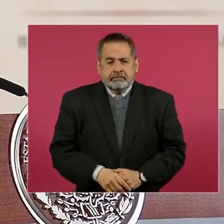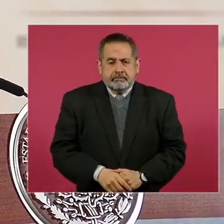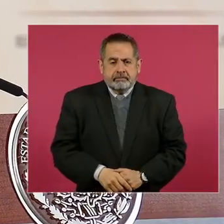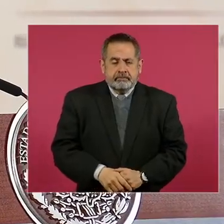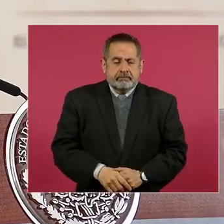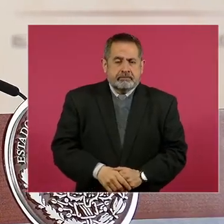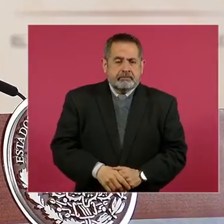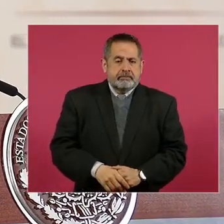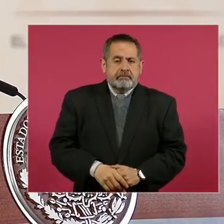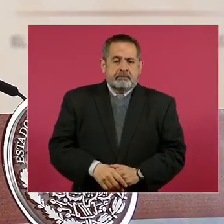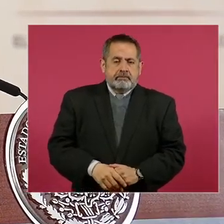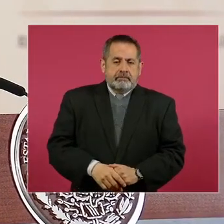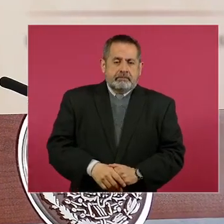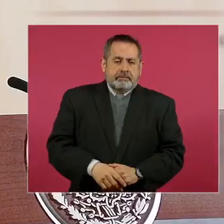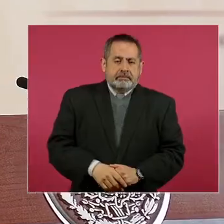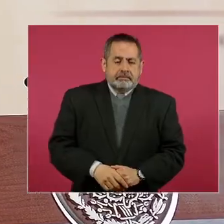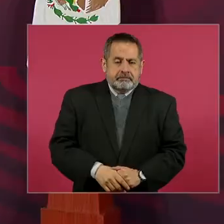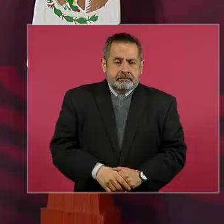La gente